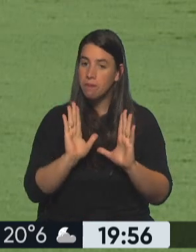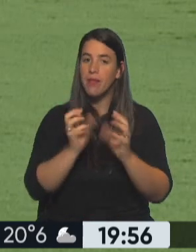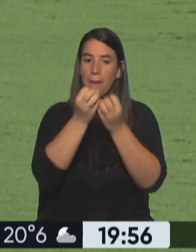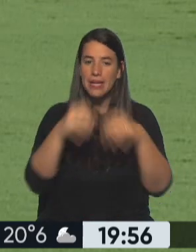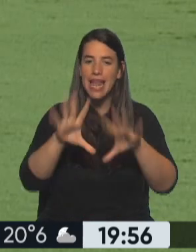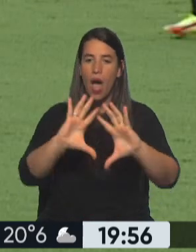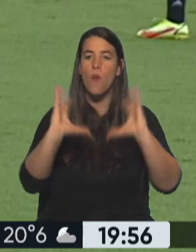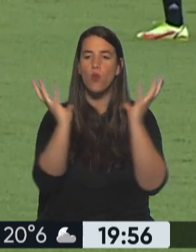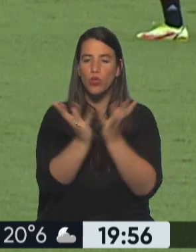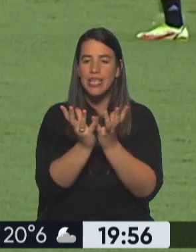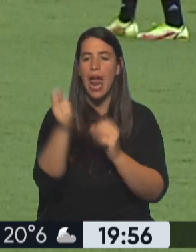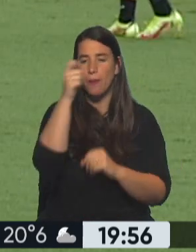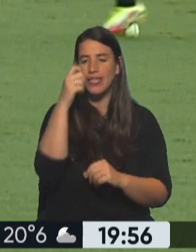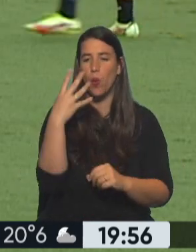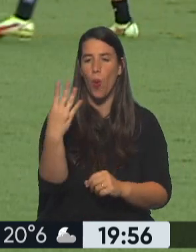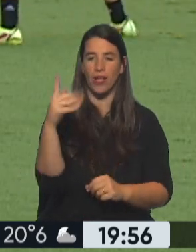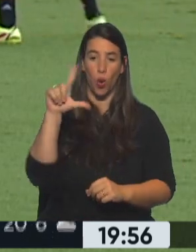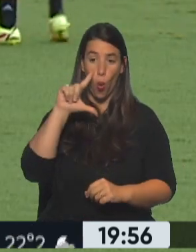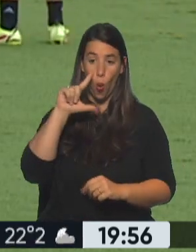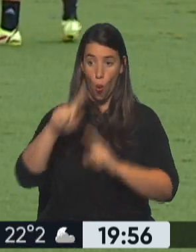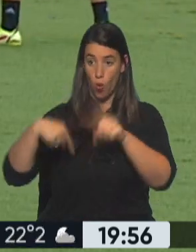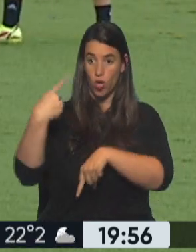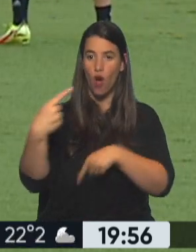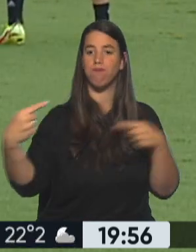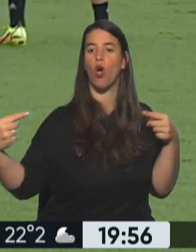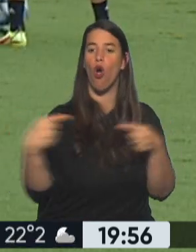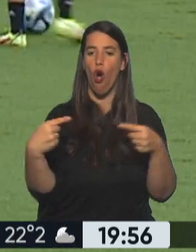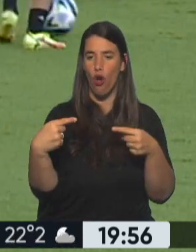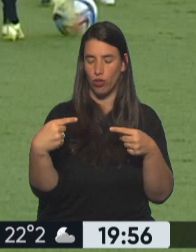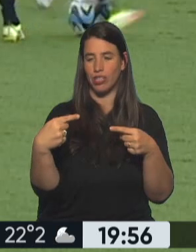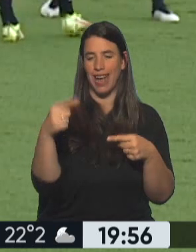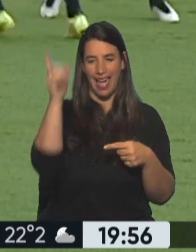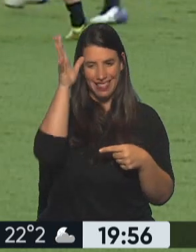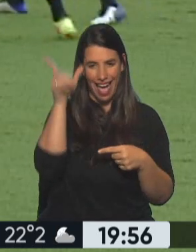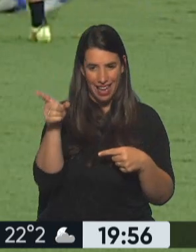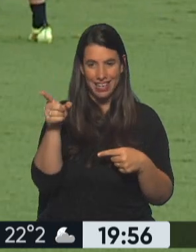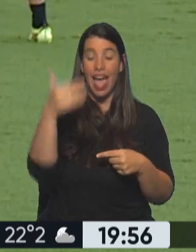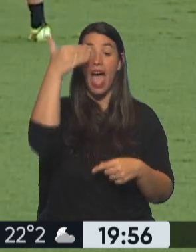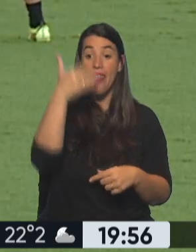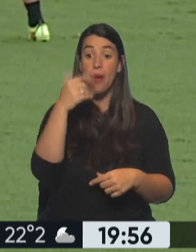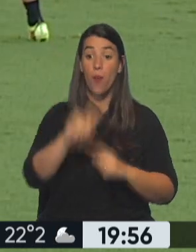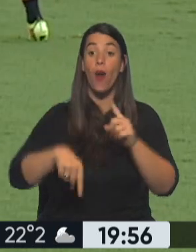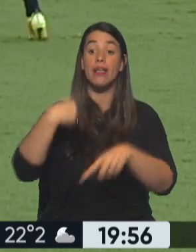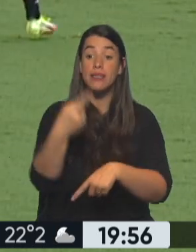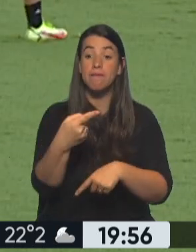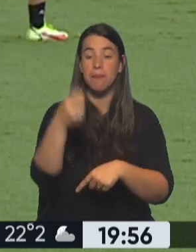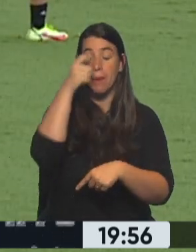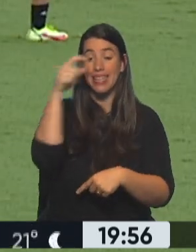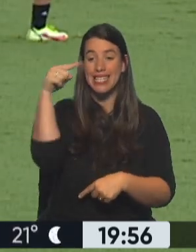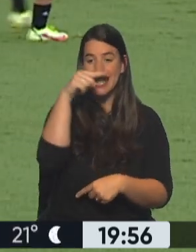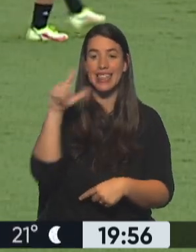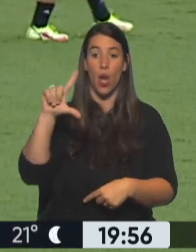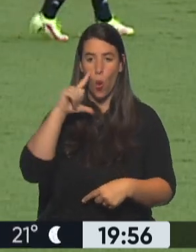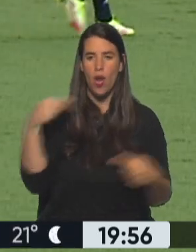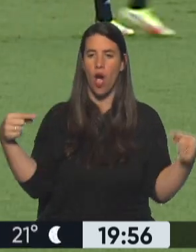Mundial el 24 de julio próximo frente a Italia. Después tendrán la segunda presentación el 27 de julio